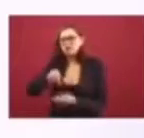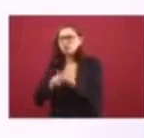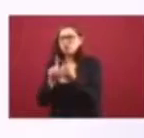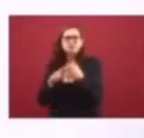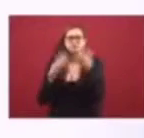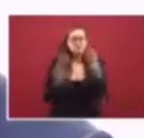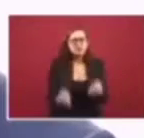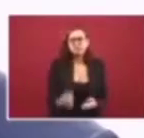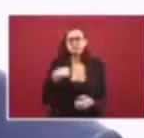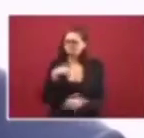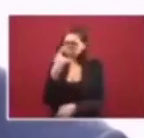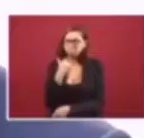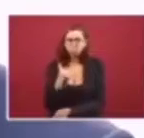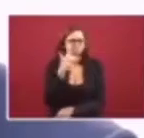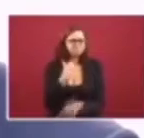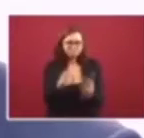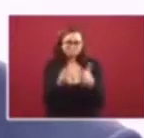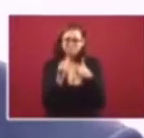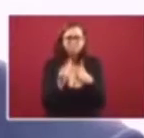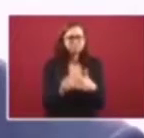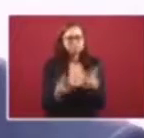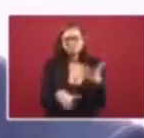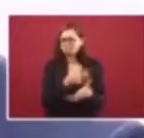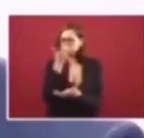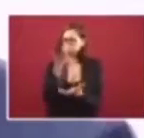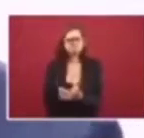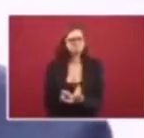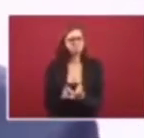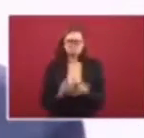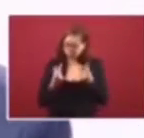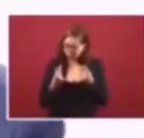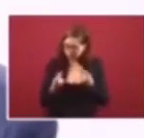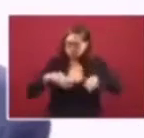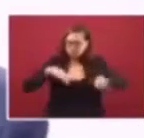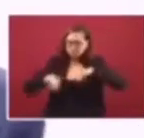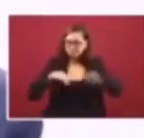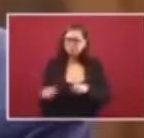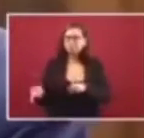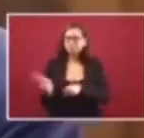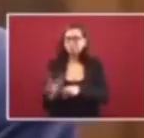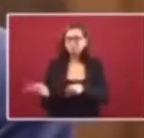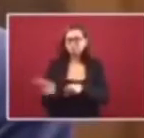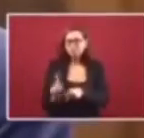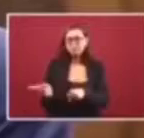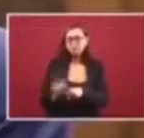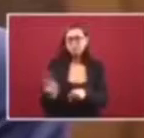sociedad en lo material, lo cultural, lo social y lo